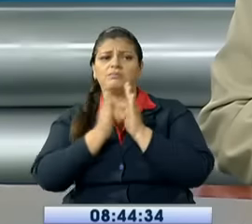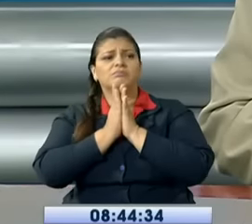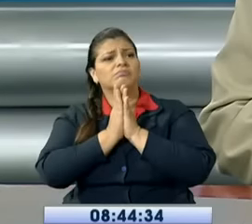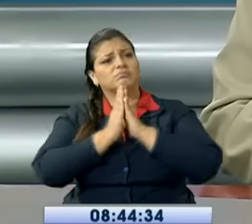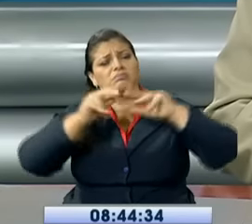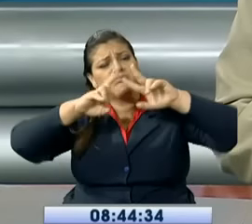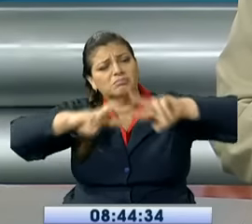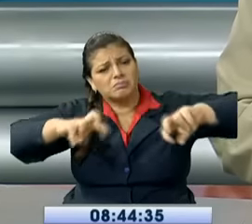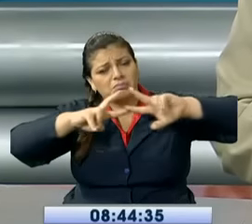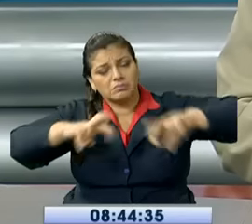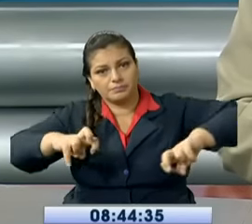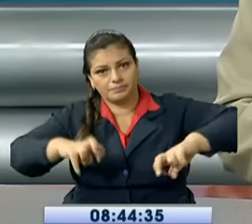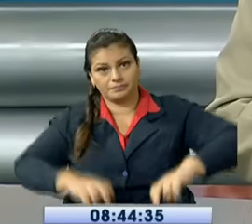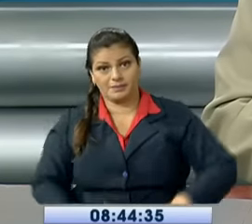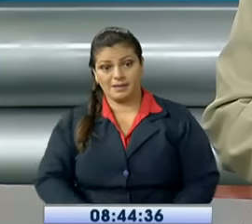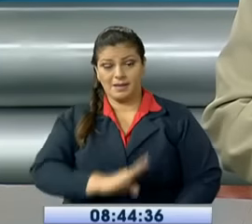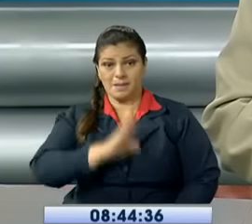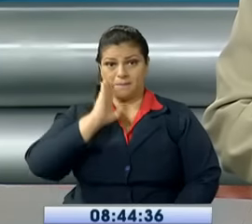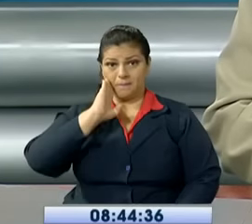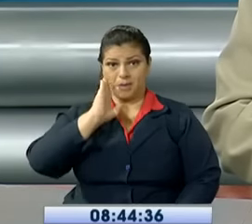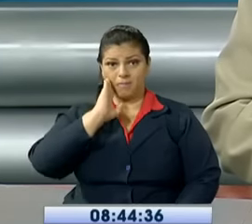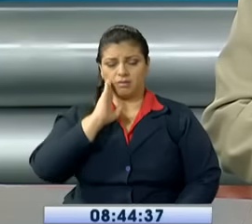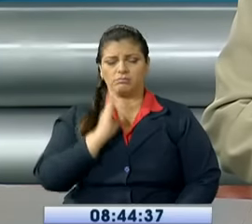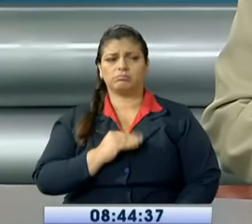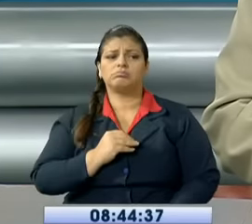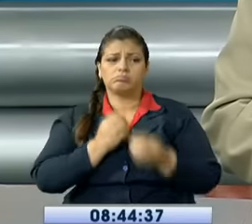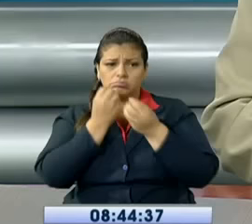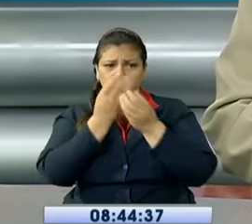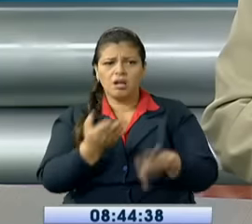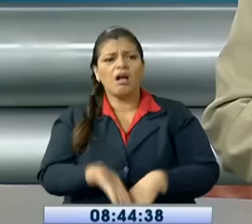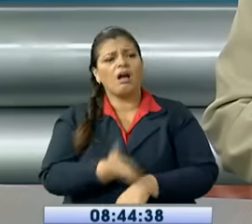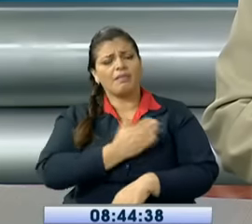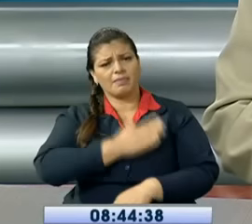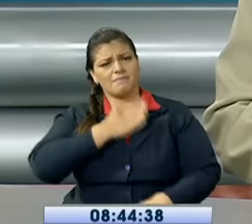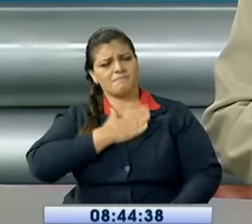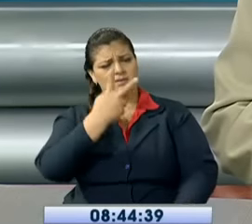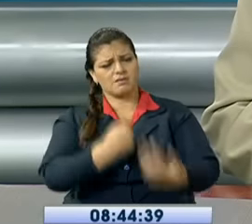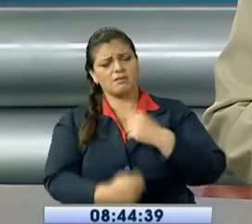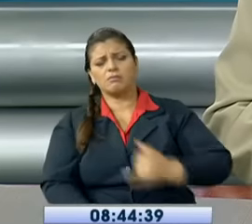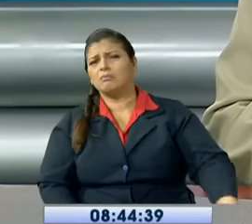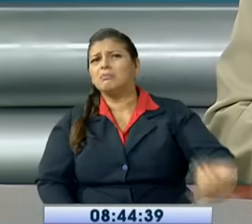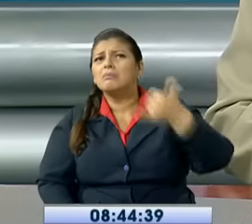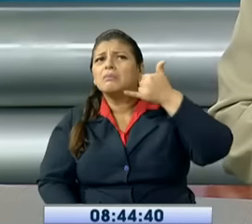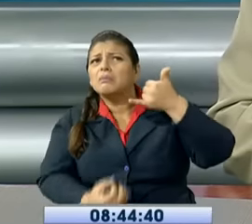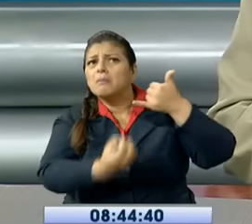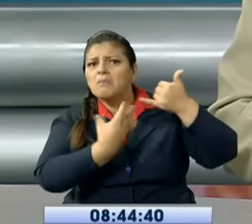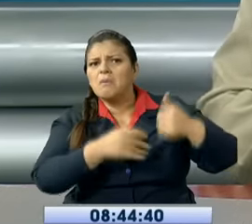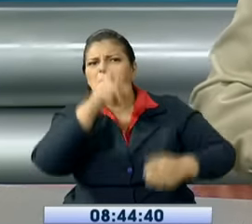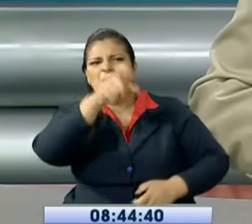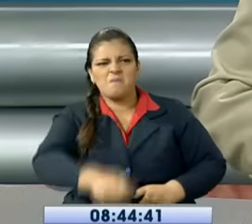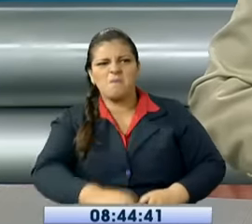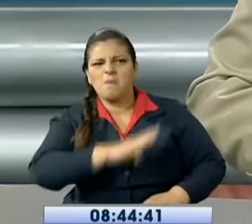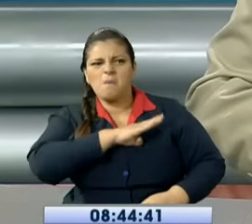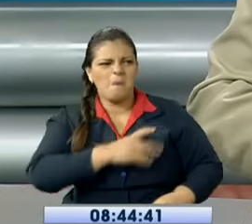le habría manifestado antes del atentado que había sido amenazado vía celular.